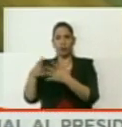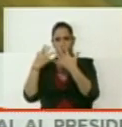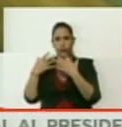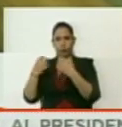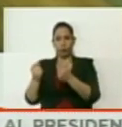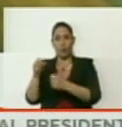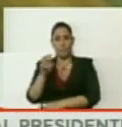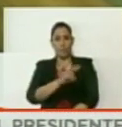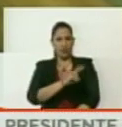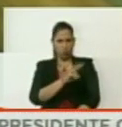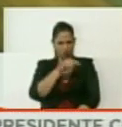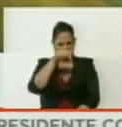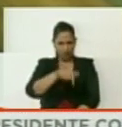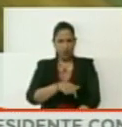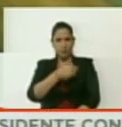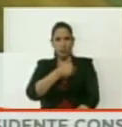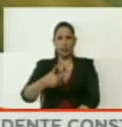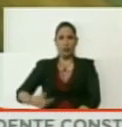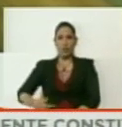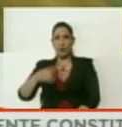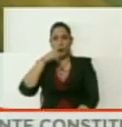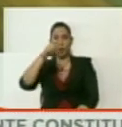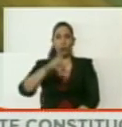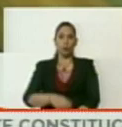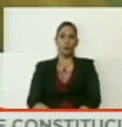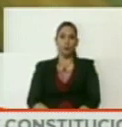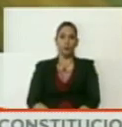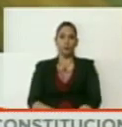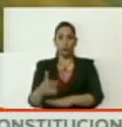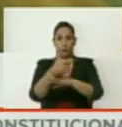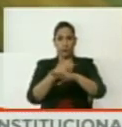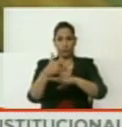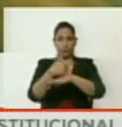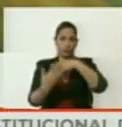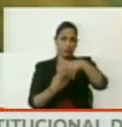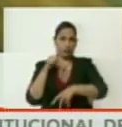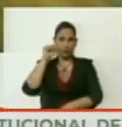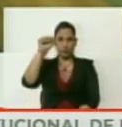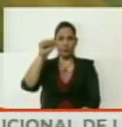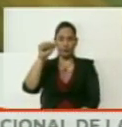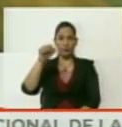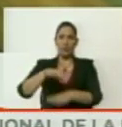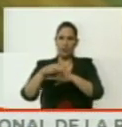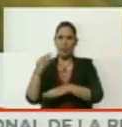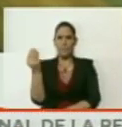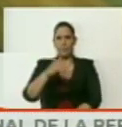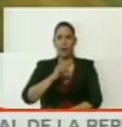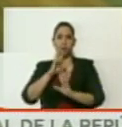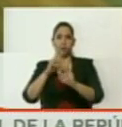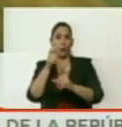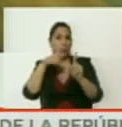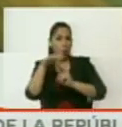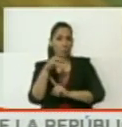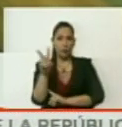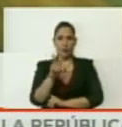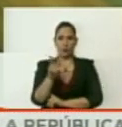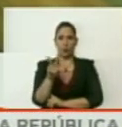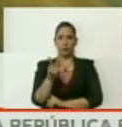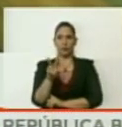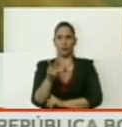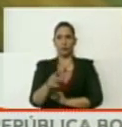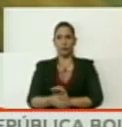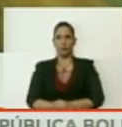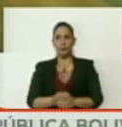En Venezuela, el presidente Nicolás Maduro, el gobierno revolucionario, pero déjeme decirle más, el pueblo venezolano,